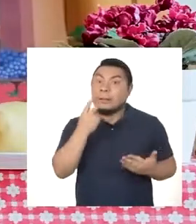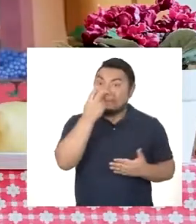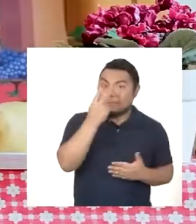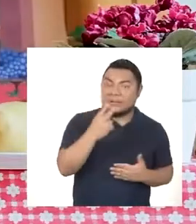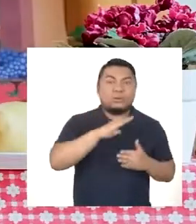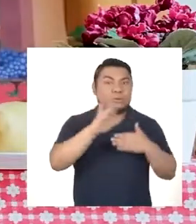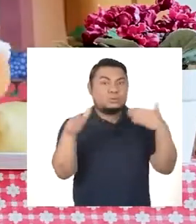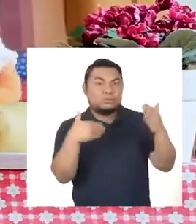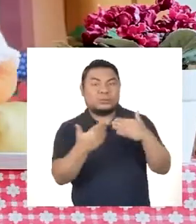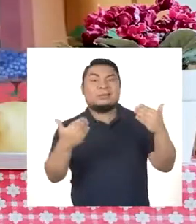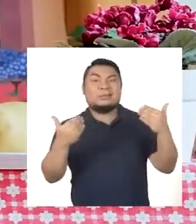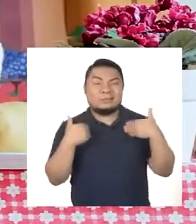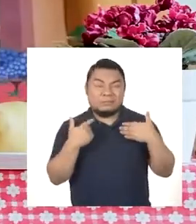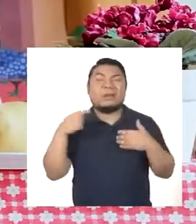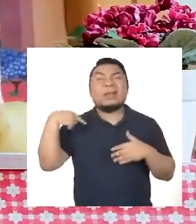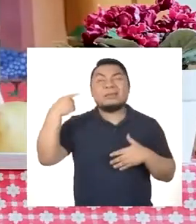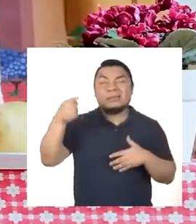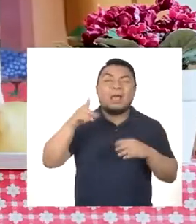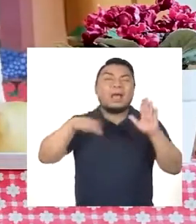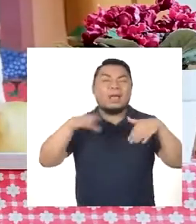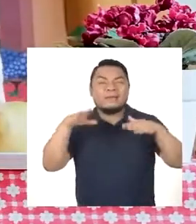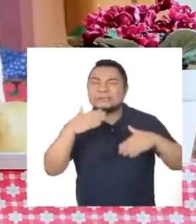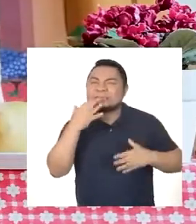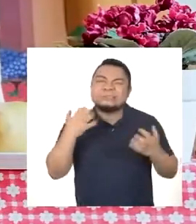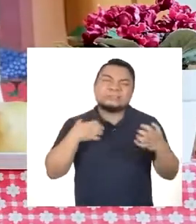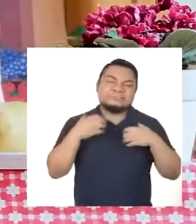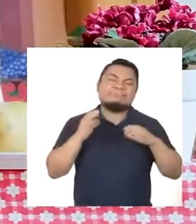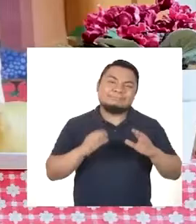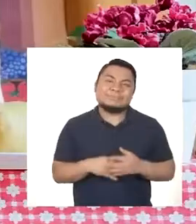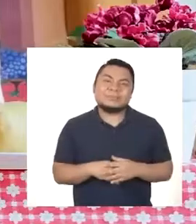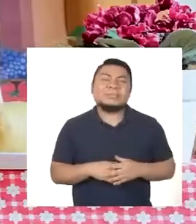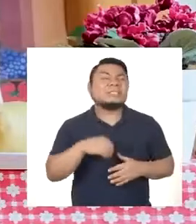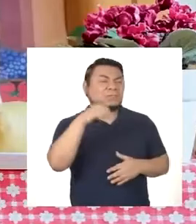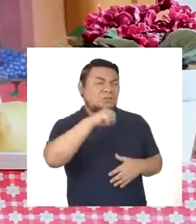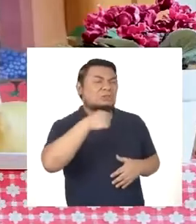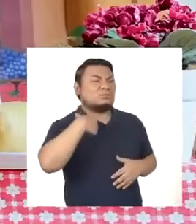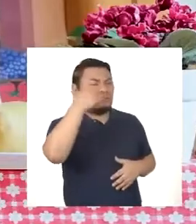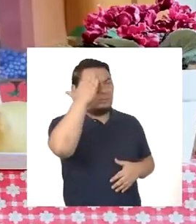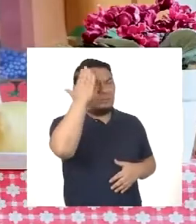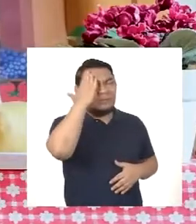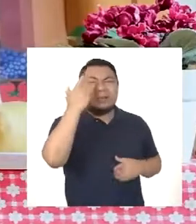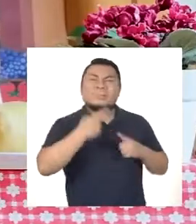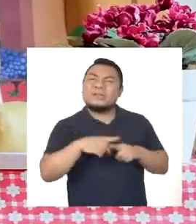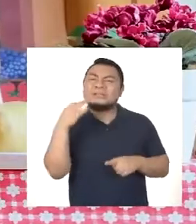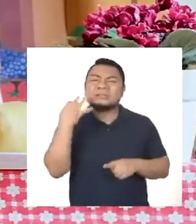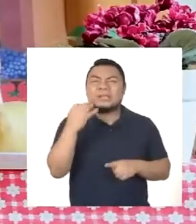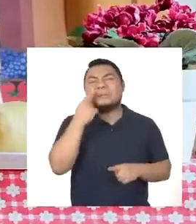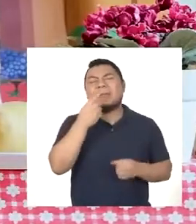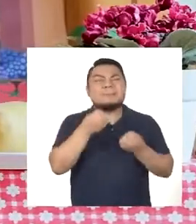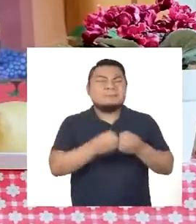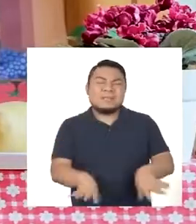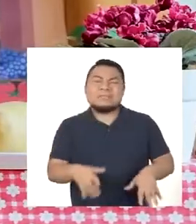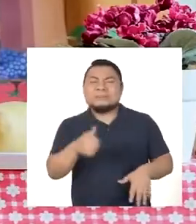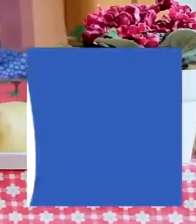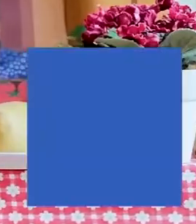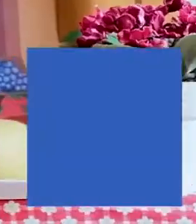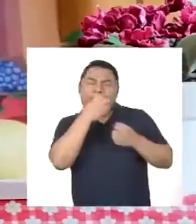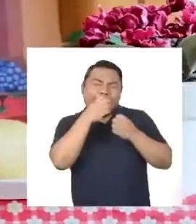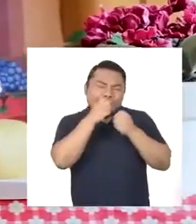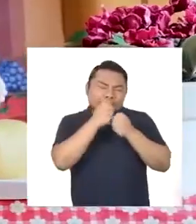todos tenemos días malos. Yo sé, pero a cada rato pierdo la paciencia. No sé por qué.